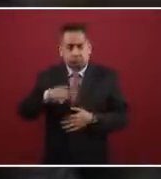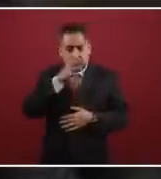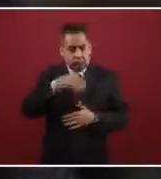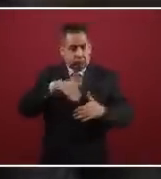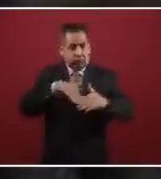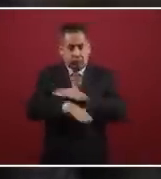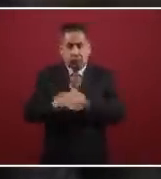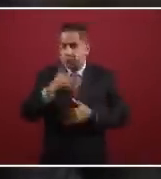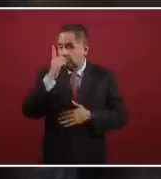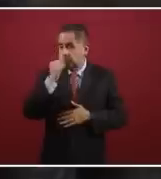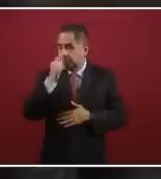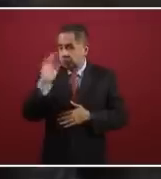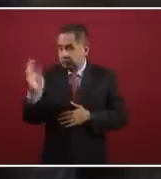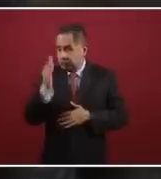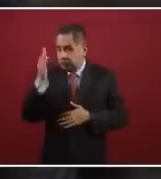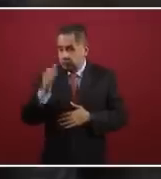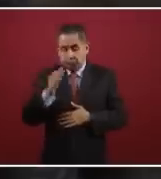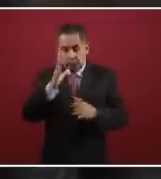los policías federales,